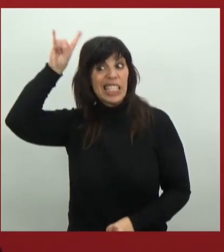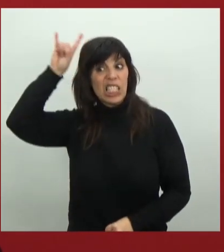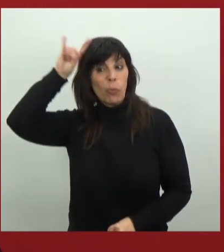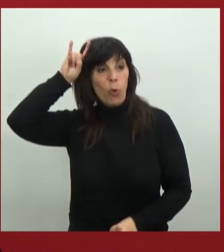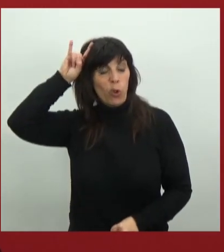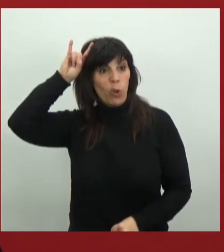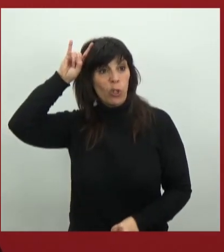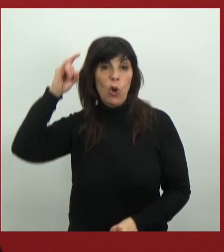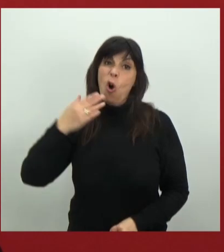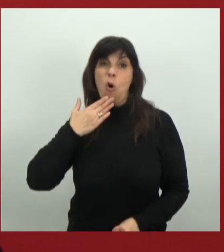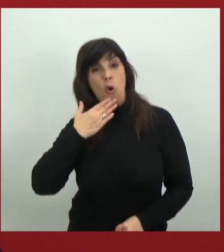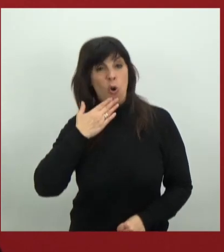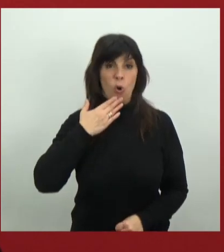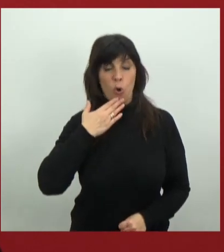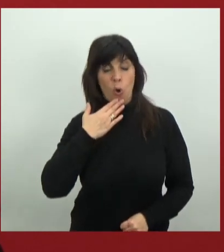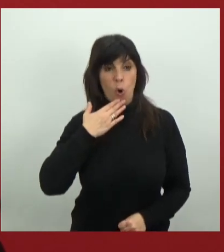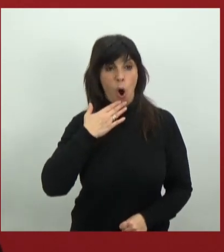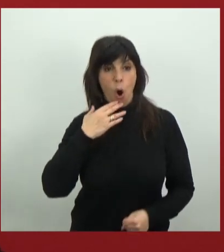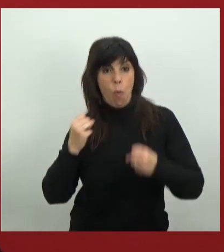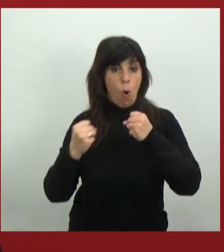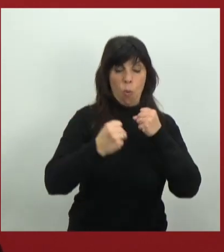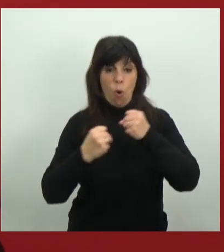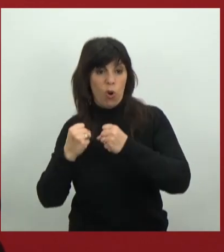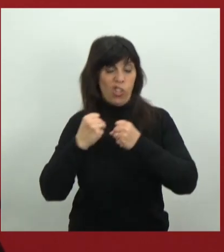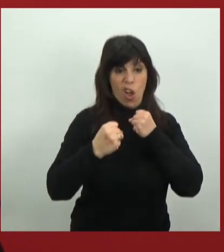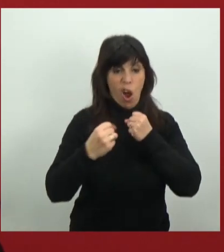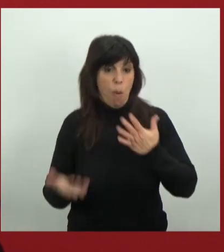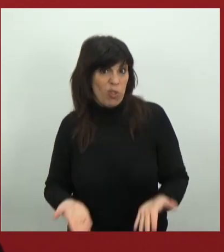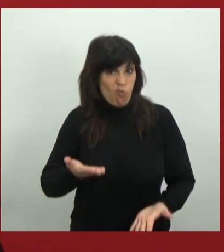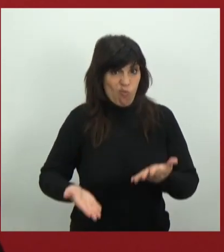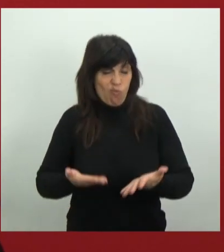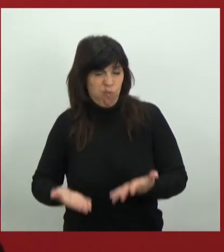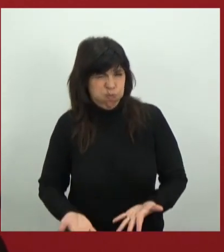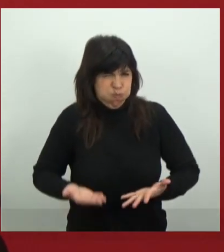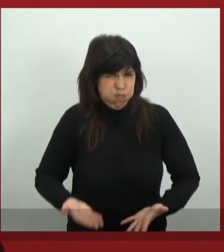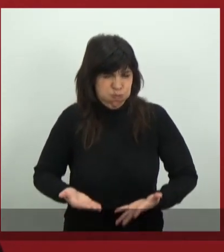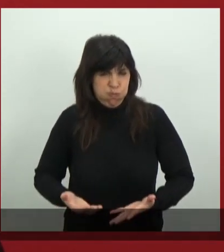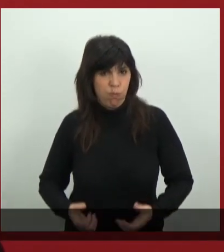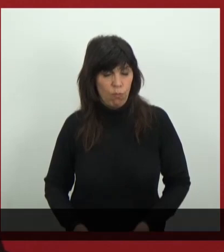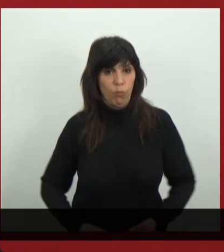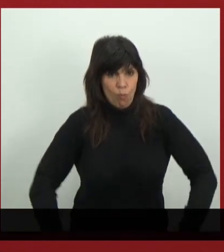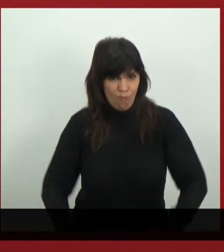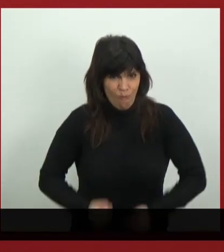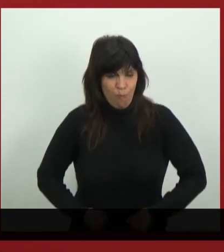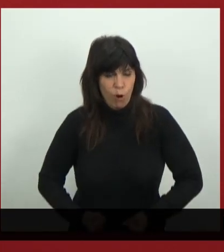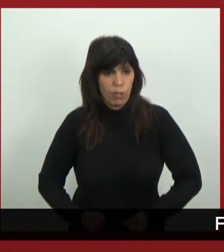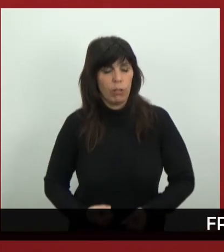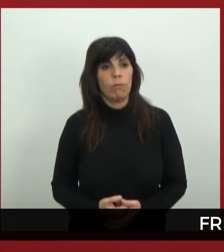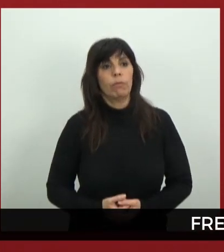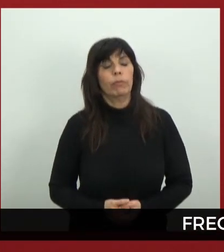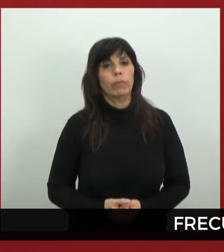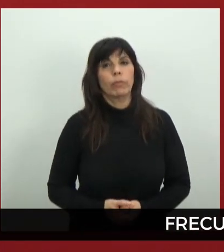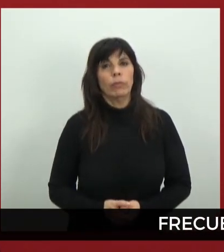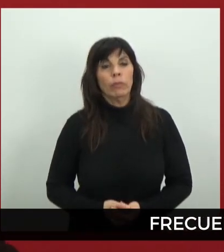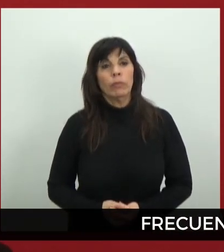heavyweights, o heavyweights, perdona, los pesos pesados en inglés, que son pesos pesados,